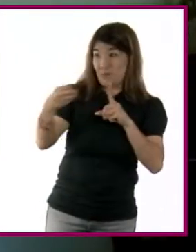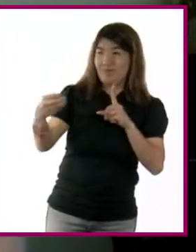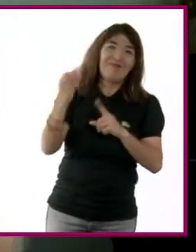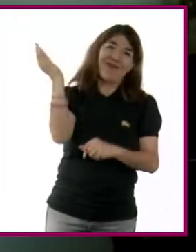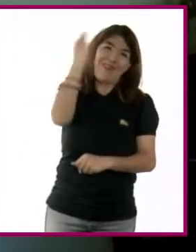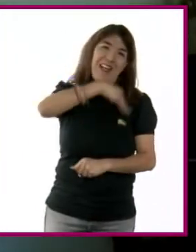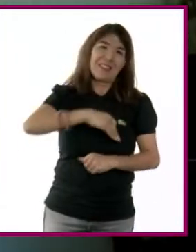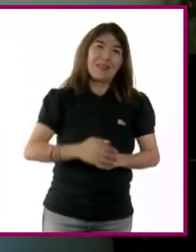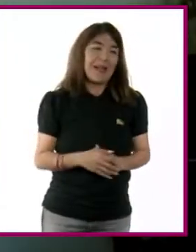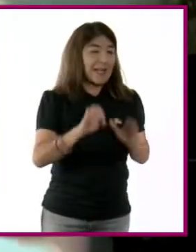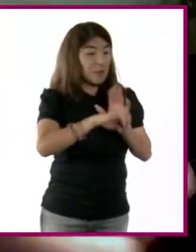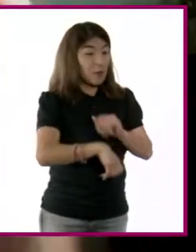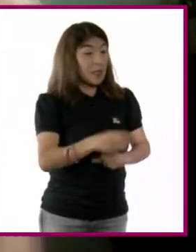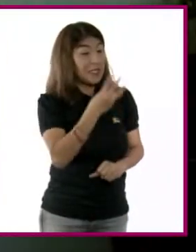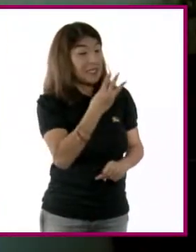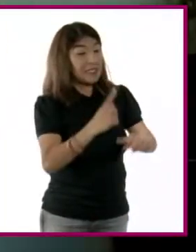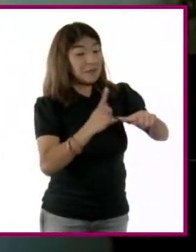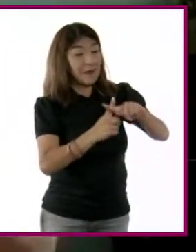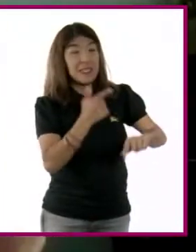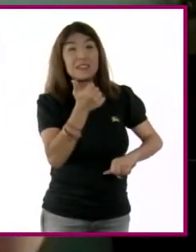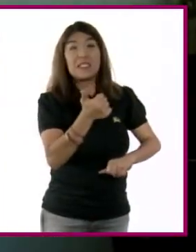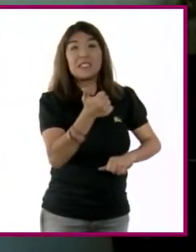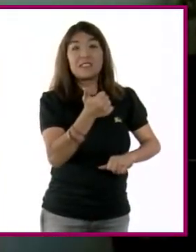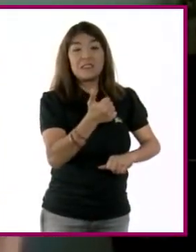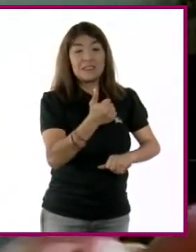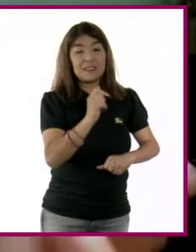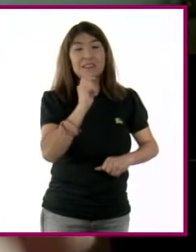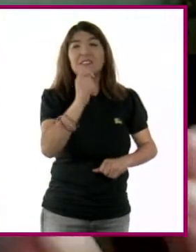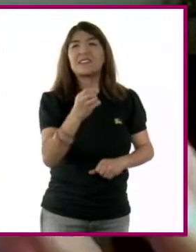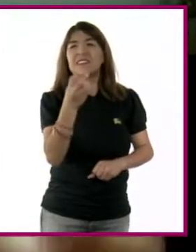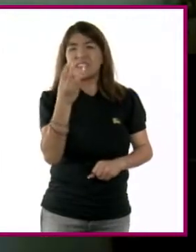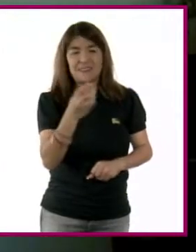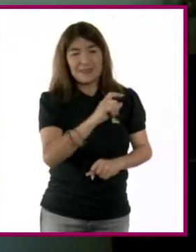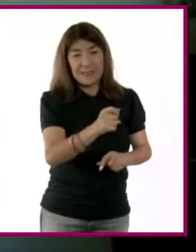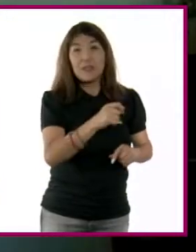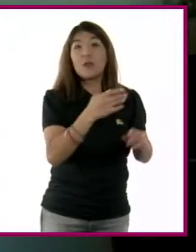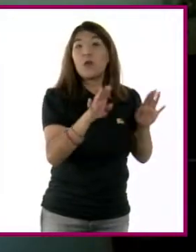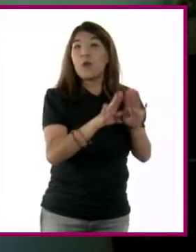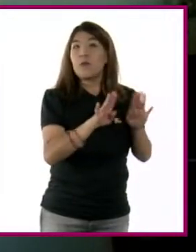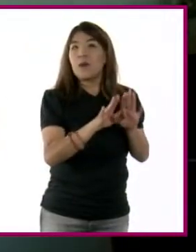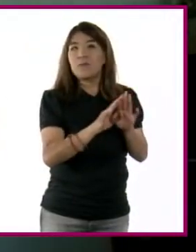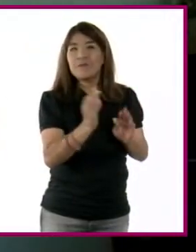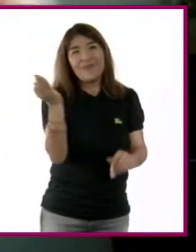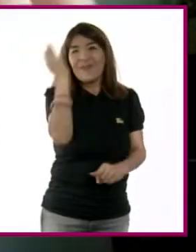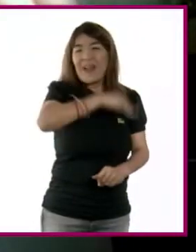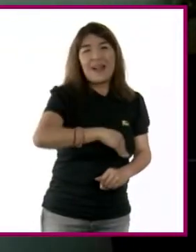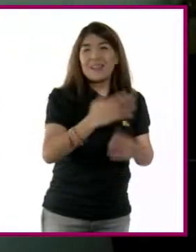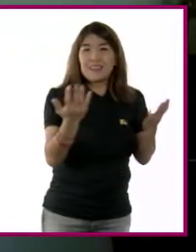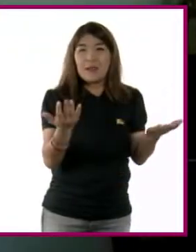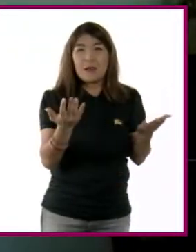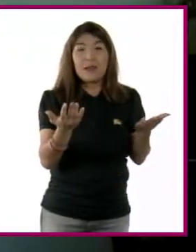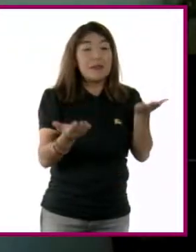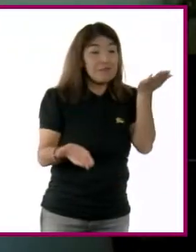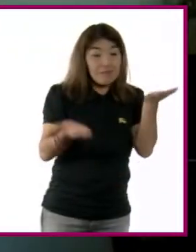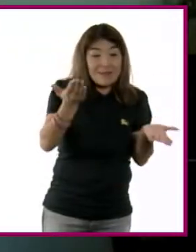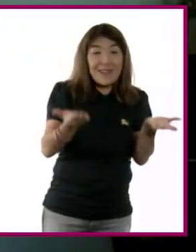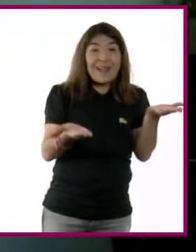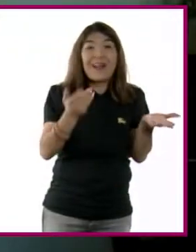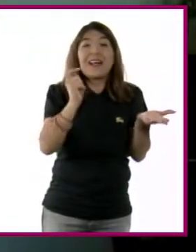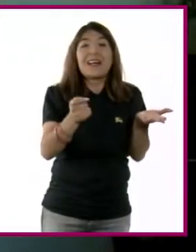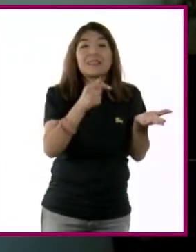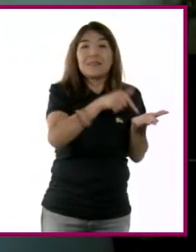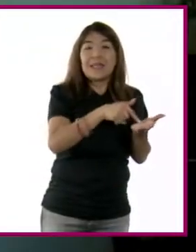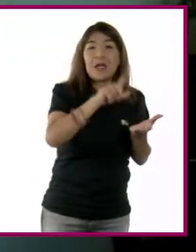6, y eso es falso. Ambas son estructuras, son proposiciones, una vinculada a la lógica matemática